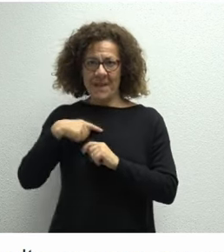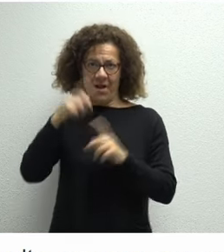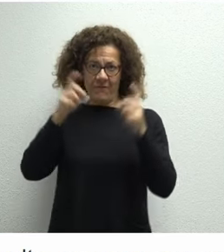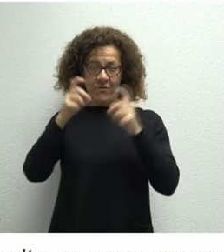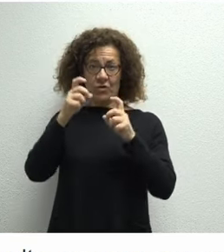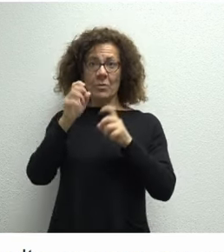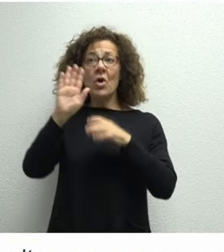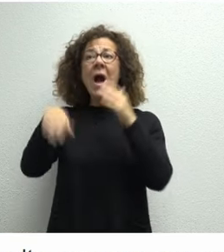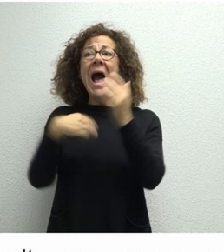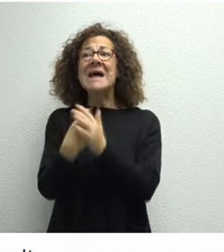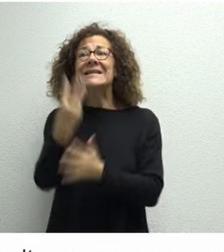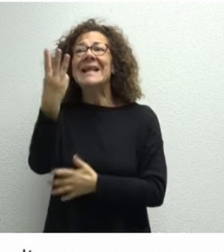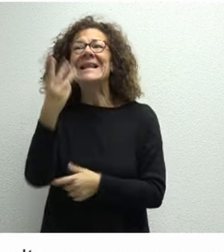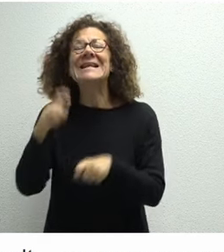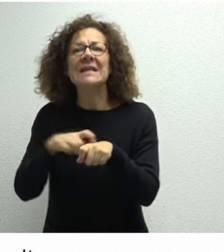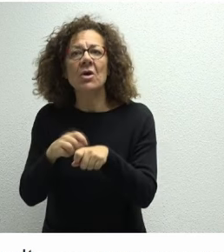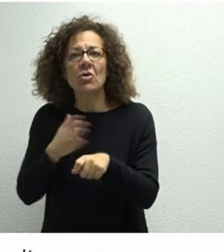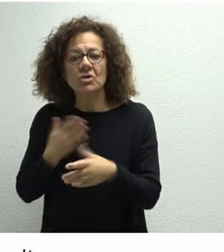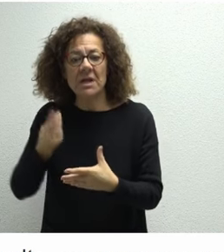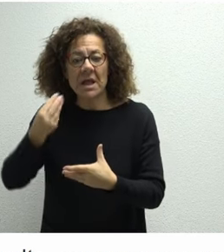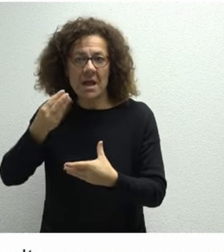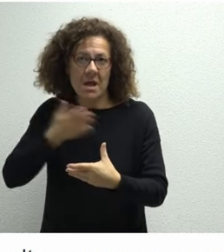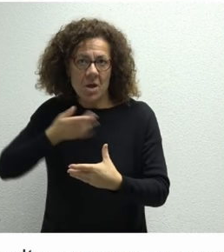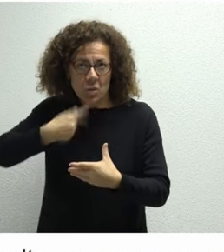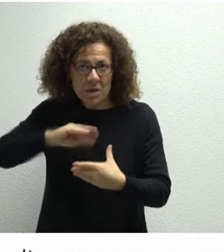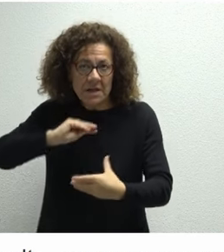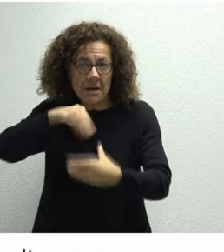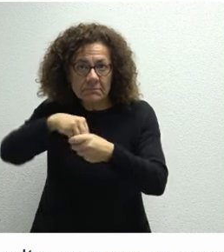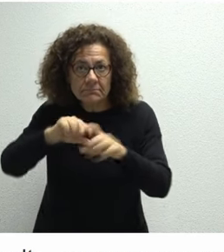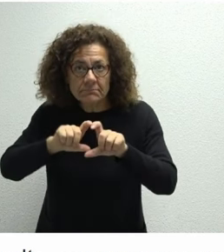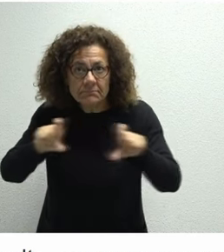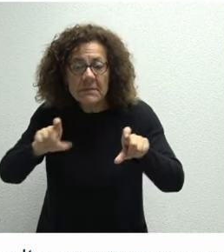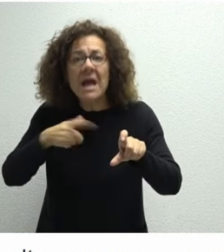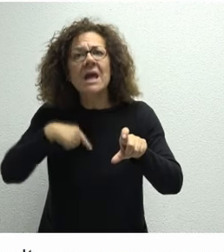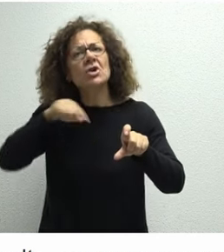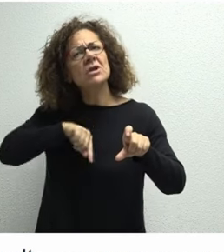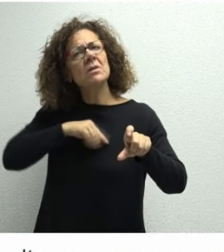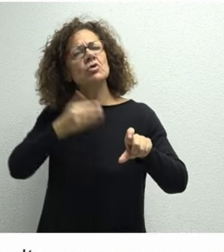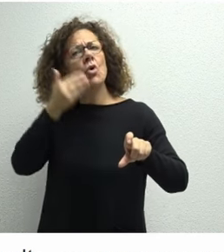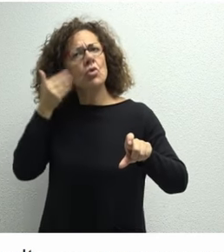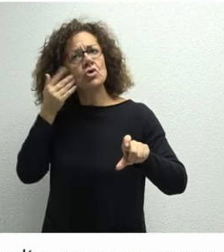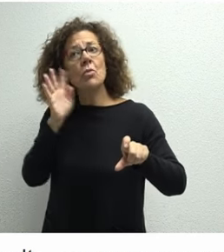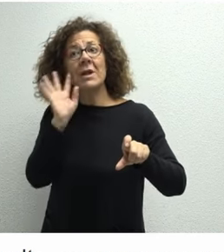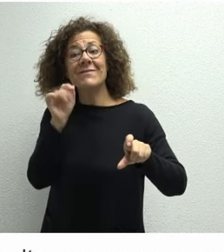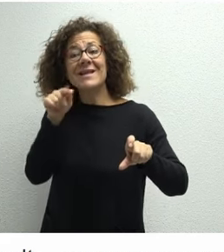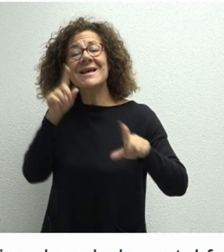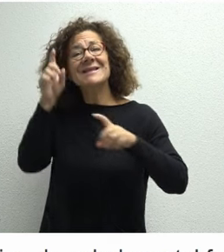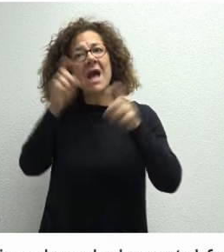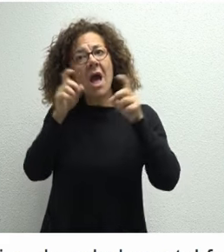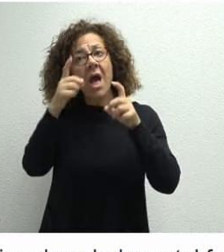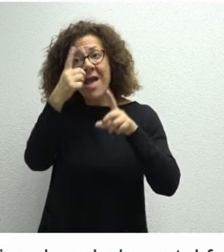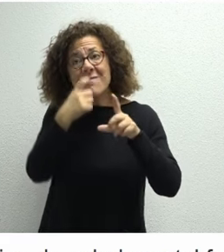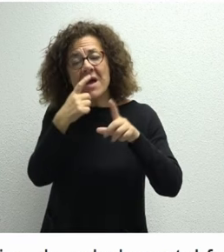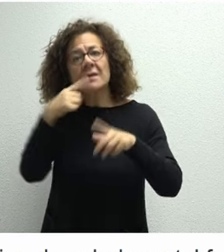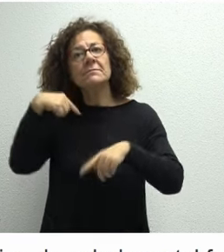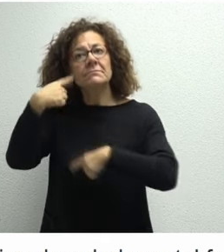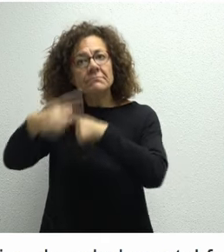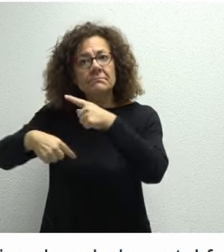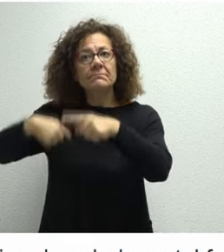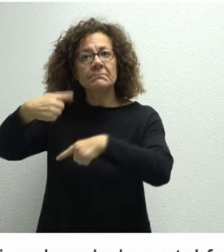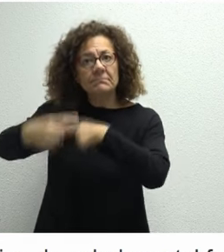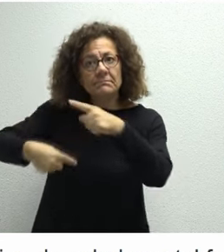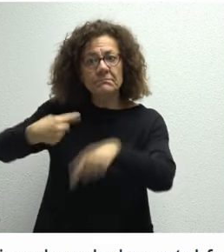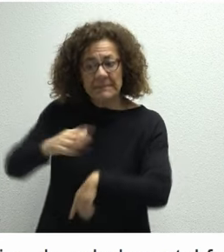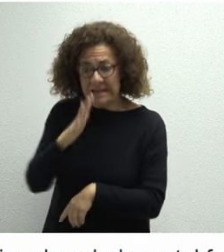hasta tres psicólogos de nuestra entidad no Y nos sentimos muy orgullosos porque realmente esta imagen es la que creemos que se ha ido repitiendo durante estos